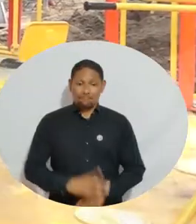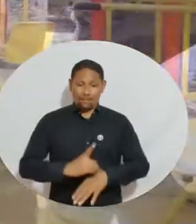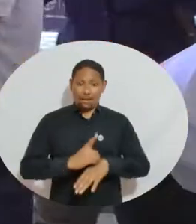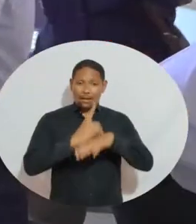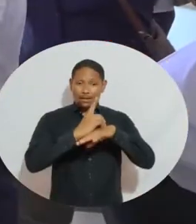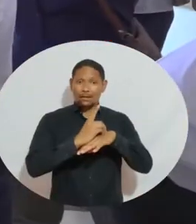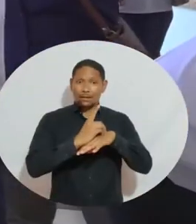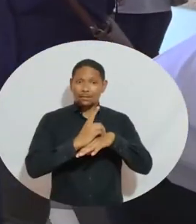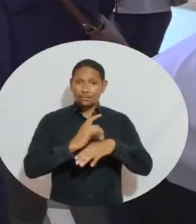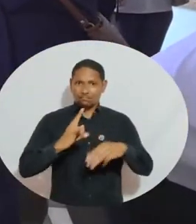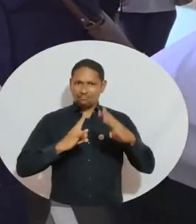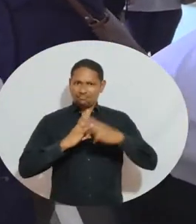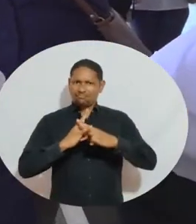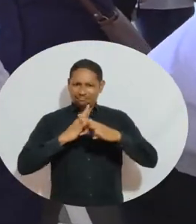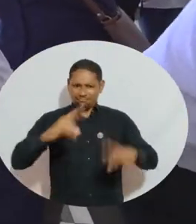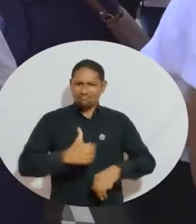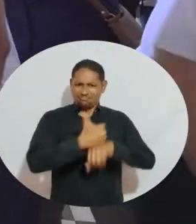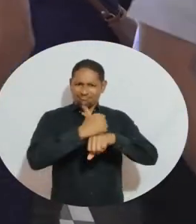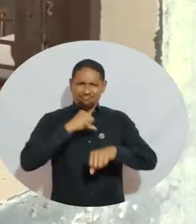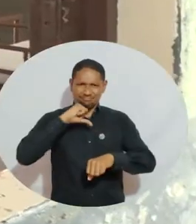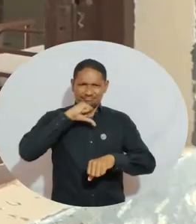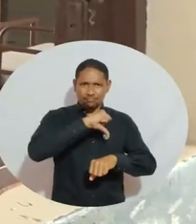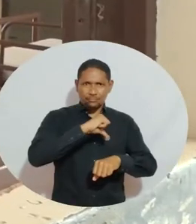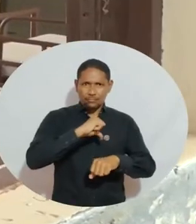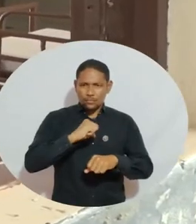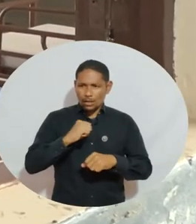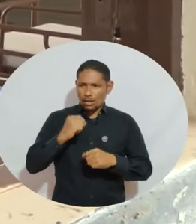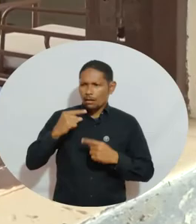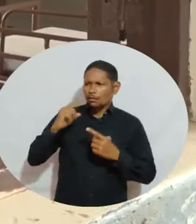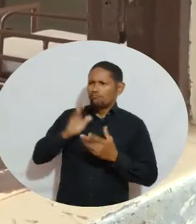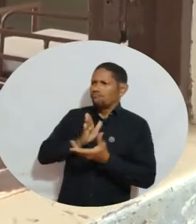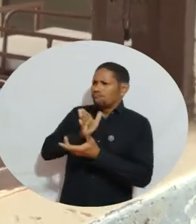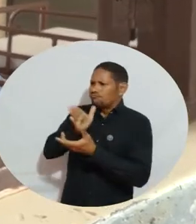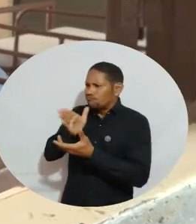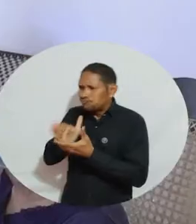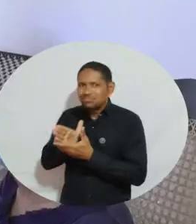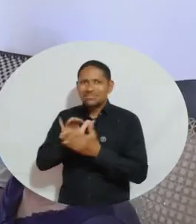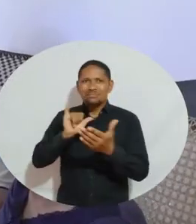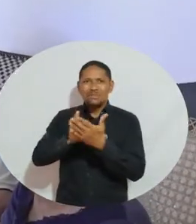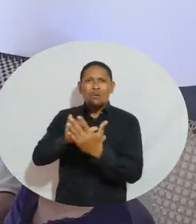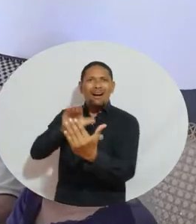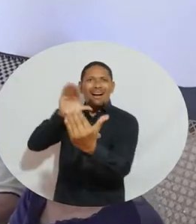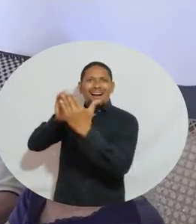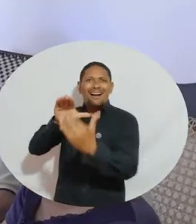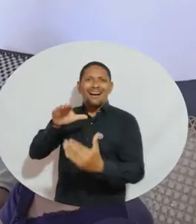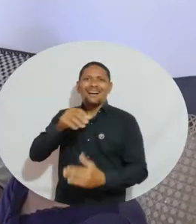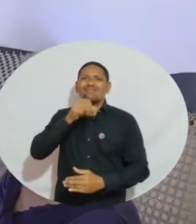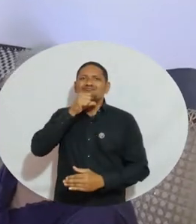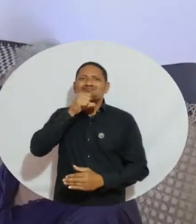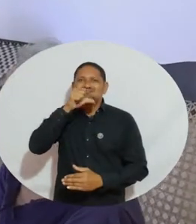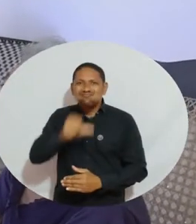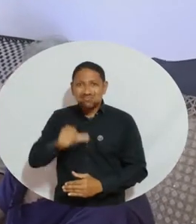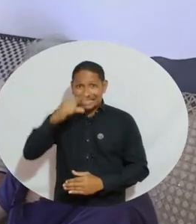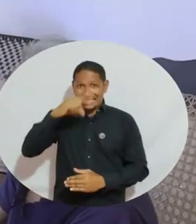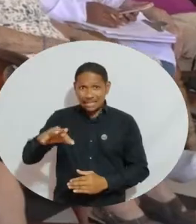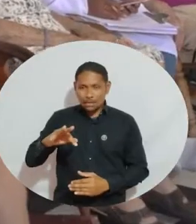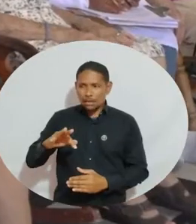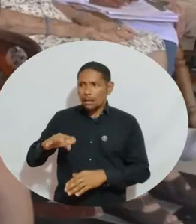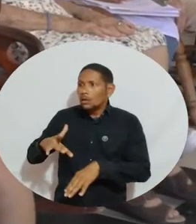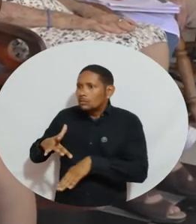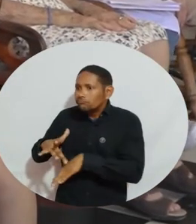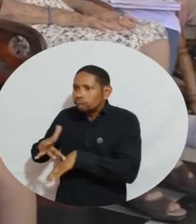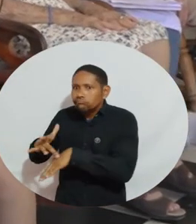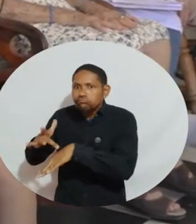El doctor Pablo Vera Salazar, rector de la Universidad del Magdalena, hizo un recorrido por las instalaciones del asilo de Santa Marta con el propósito